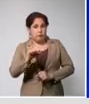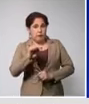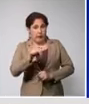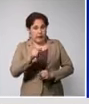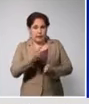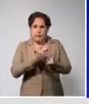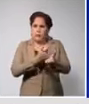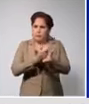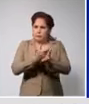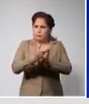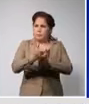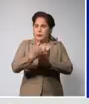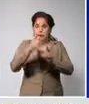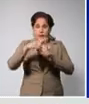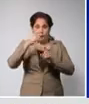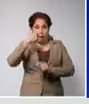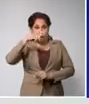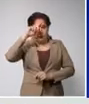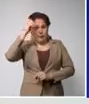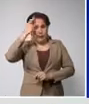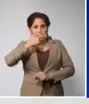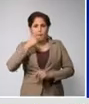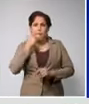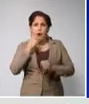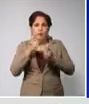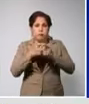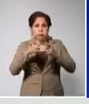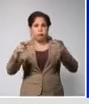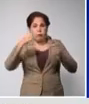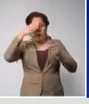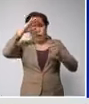con la tasa más elevada de Cuba,